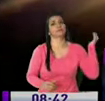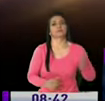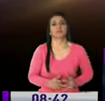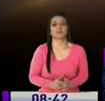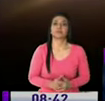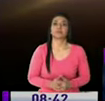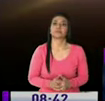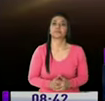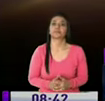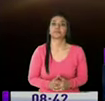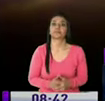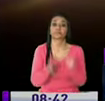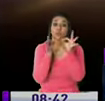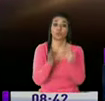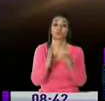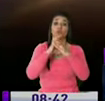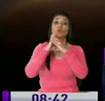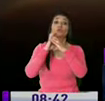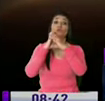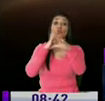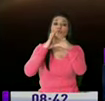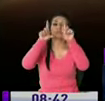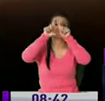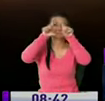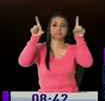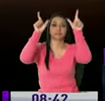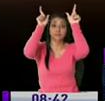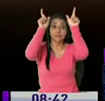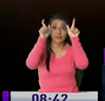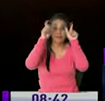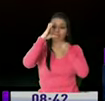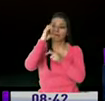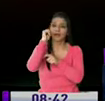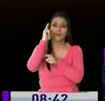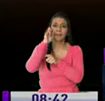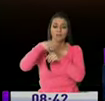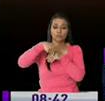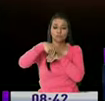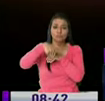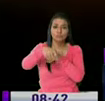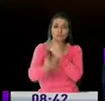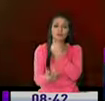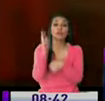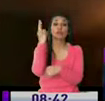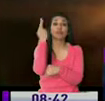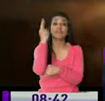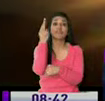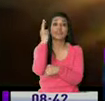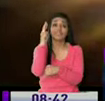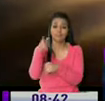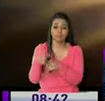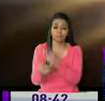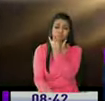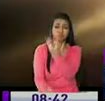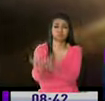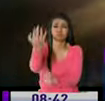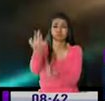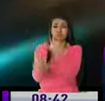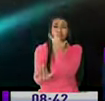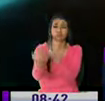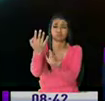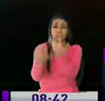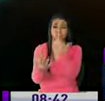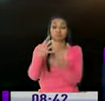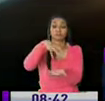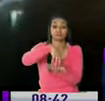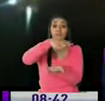Estos son los instantes que un bus de la cooperativa Reina del Camino se incendió en la vía Rocafuerte, Tosagua, a la altura del sitio El Junco, en la provincia